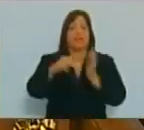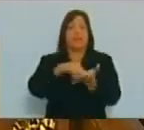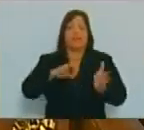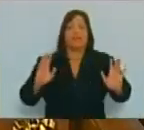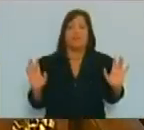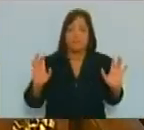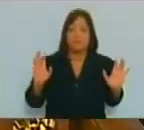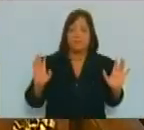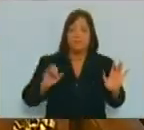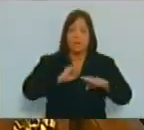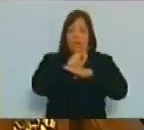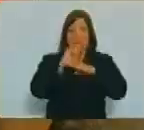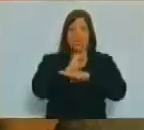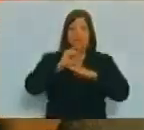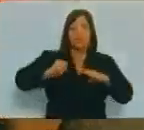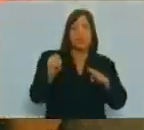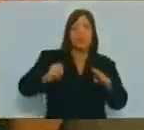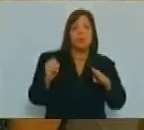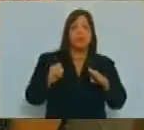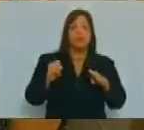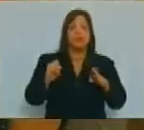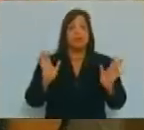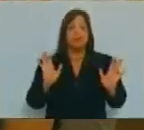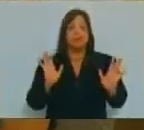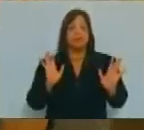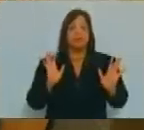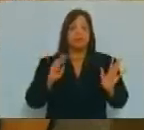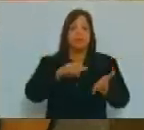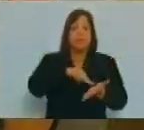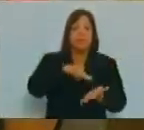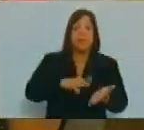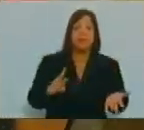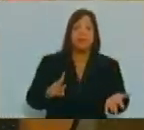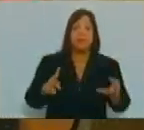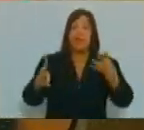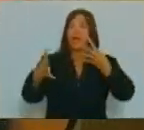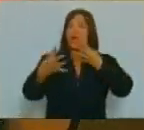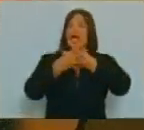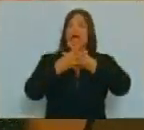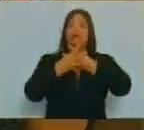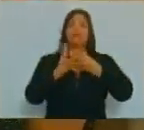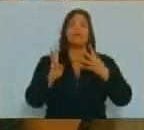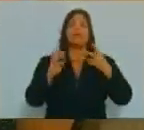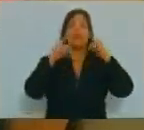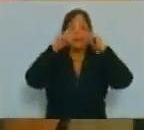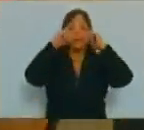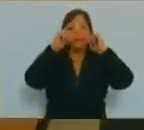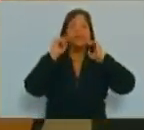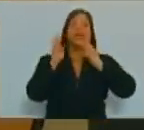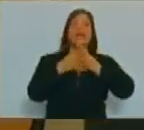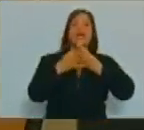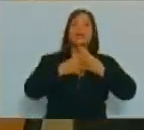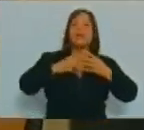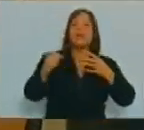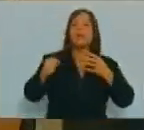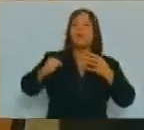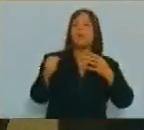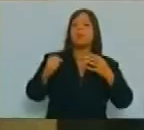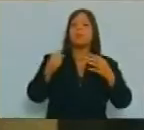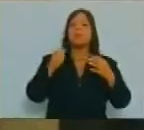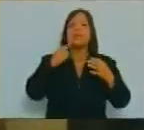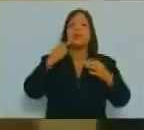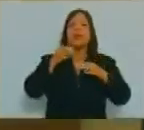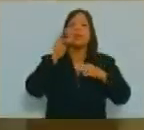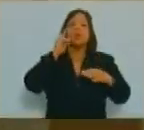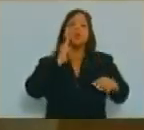el instituto autónomo de policía del estado miranda la cárcel está en este policía que tiene allá en el municipio